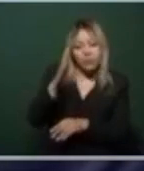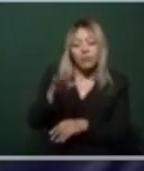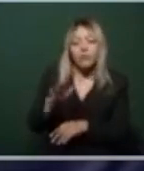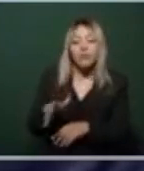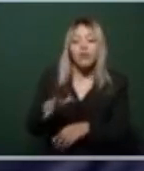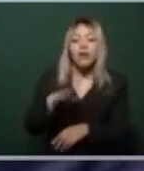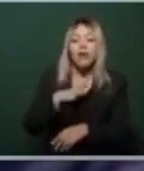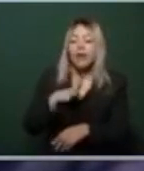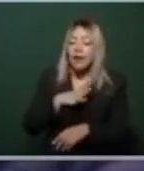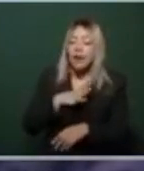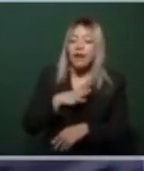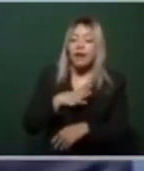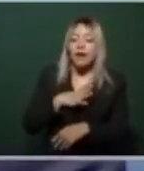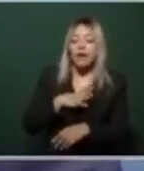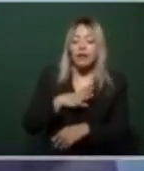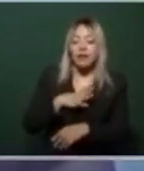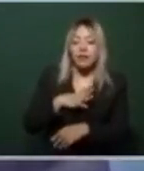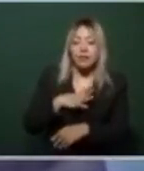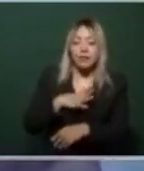existe